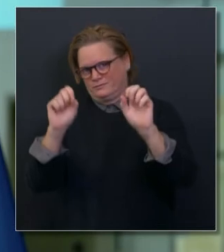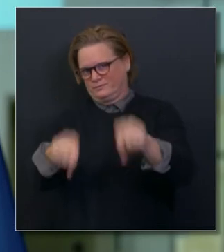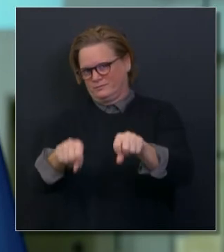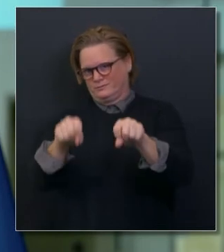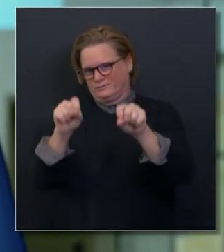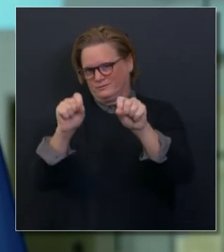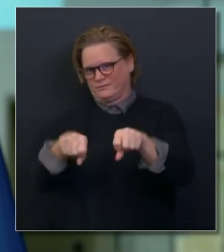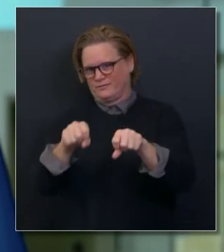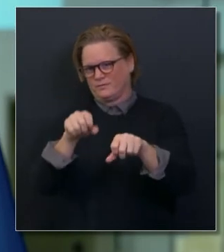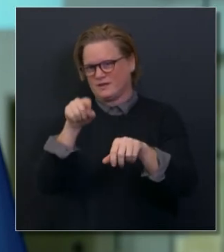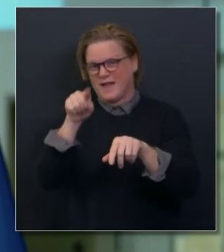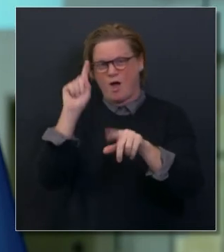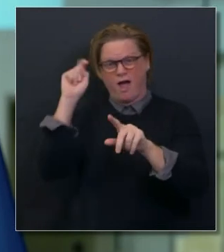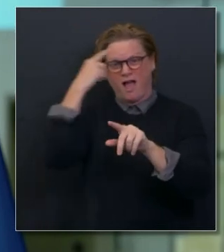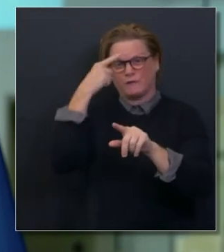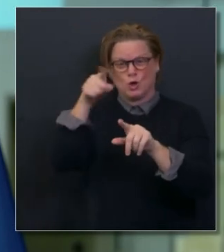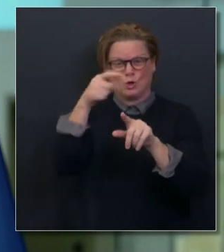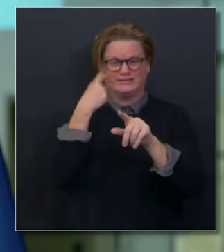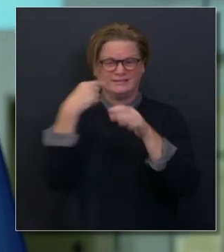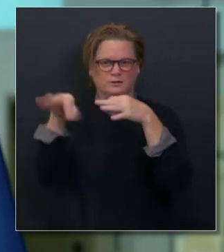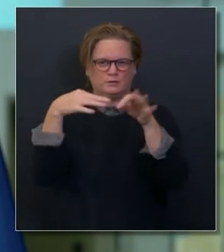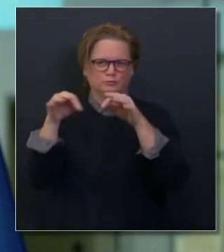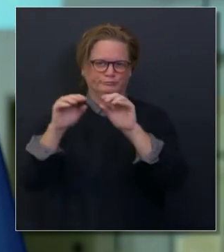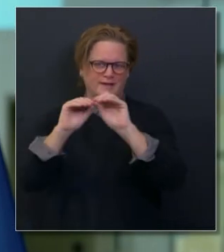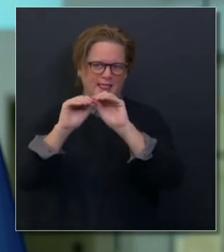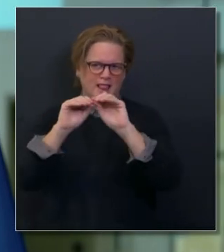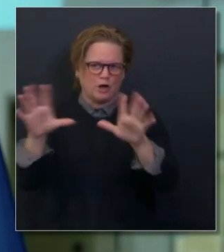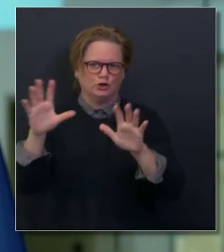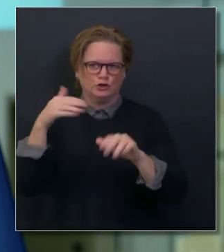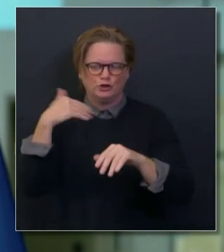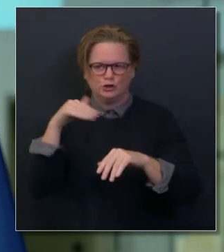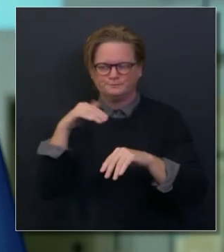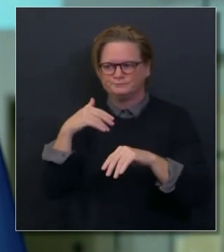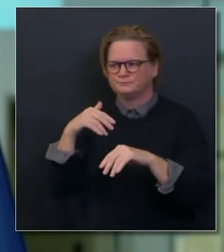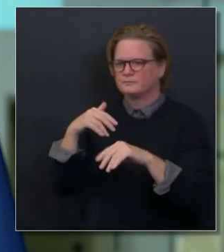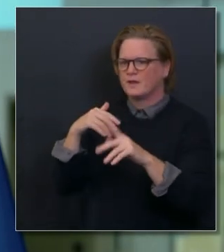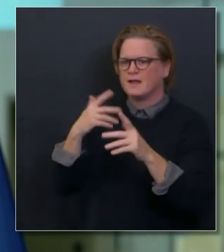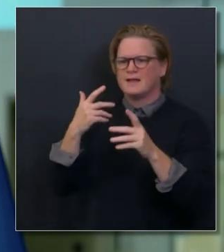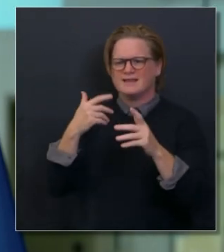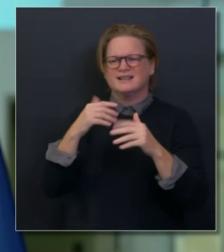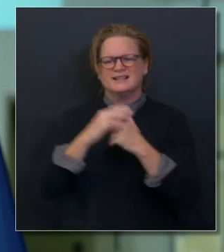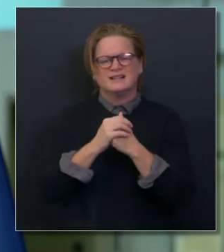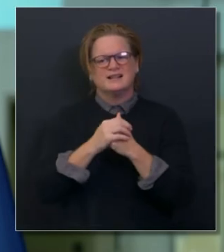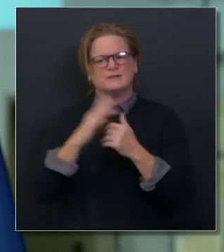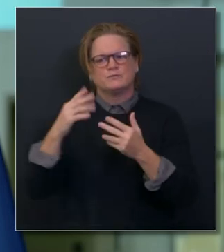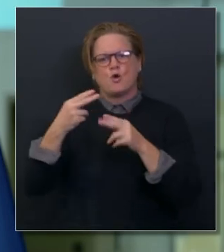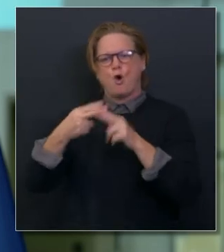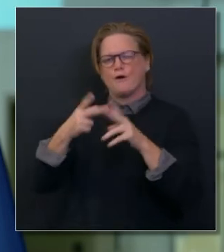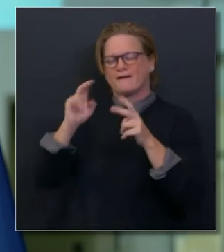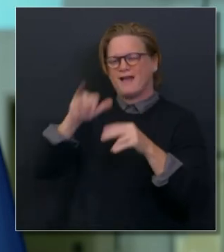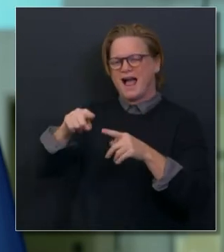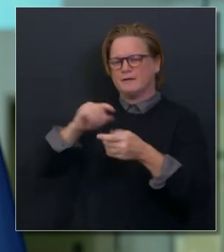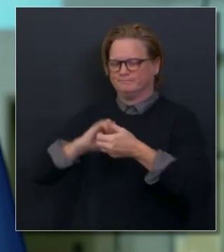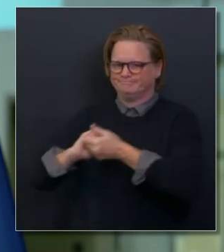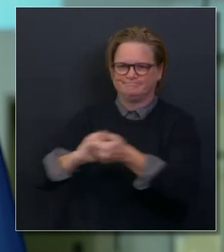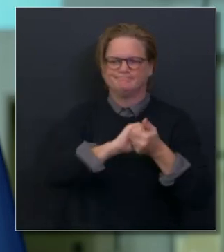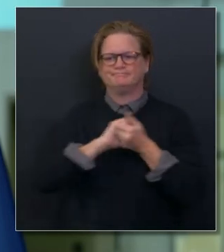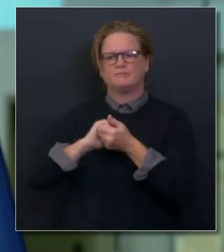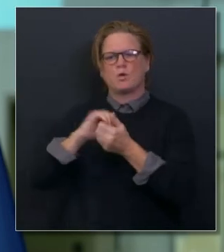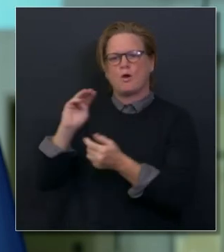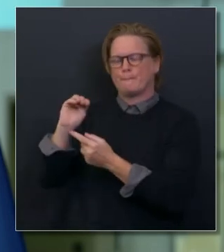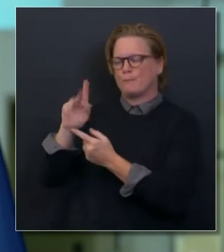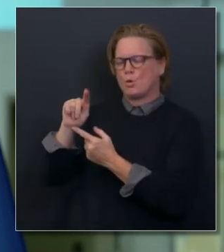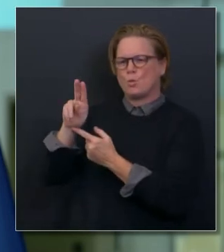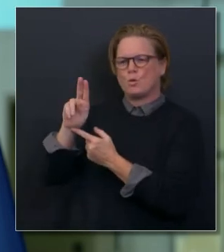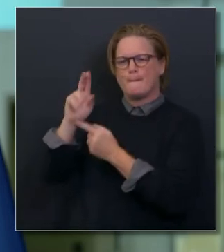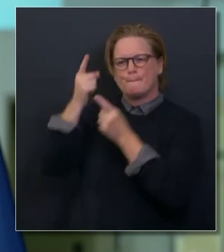No hay mucho espacio que rellenar, pero como hablamos de otras situaciones de ayuda mutua,